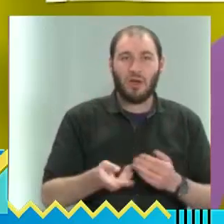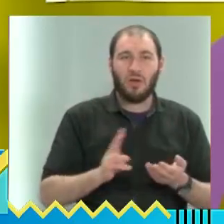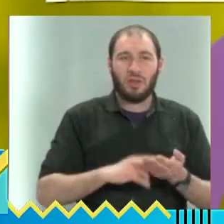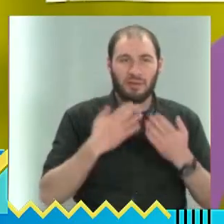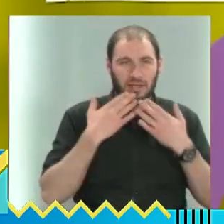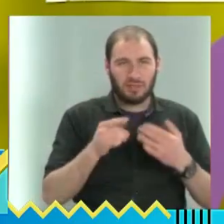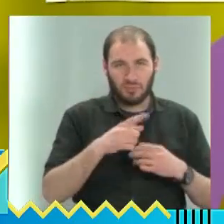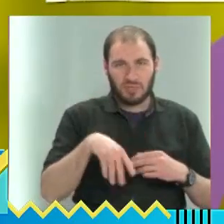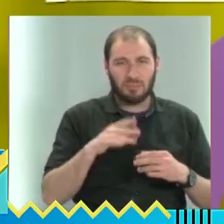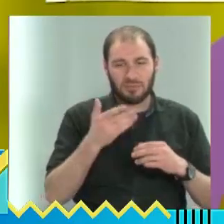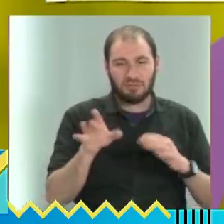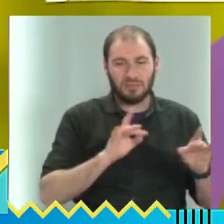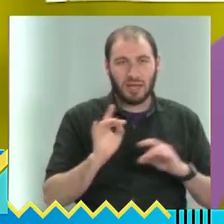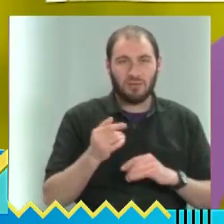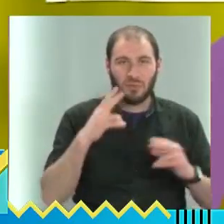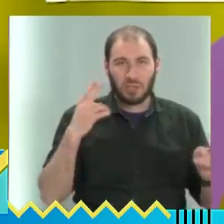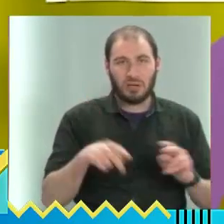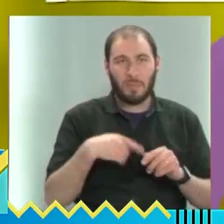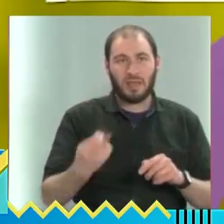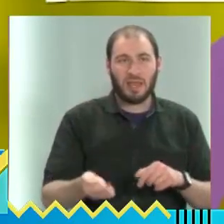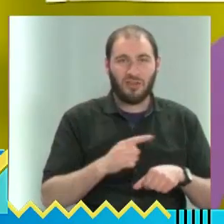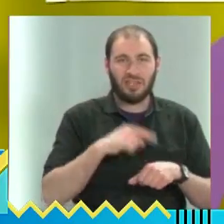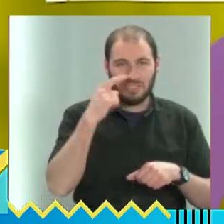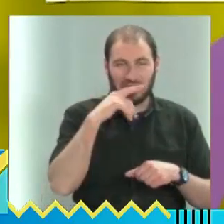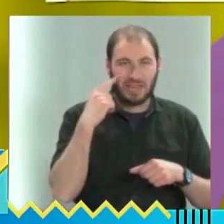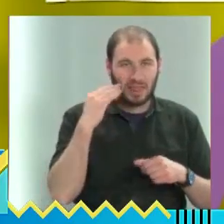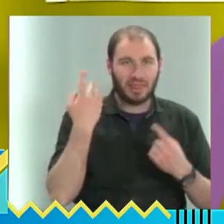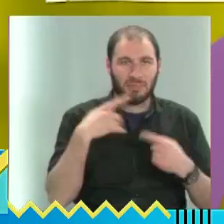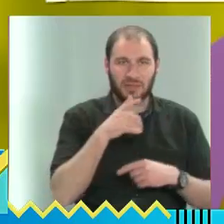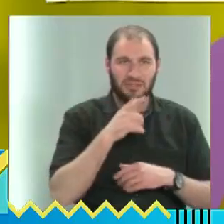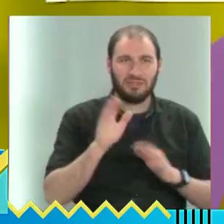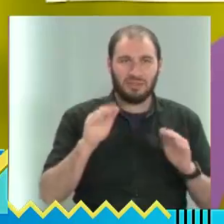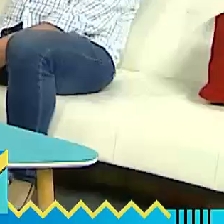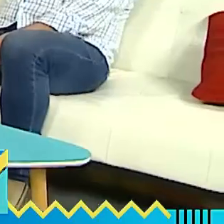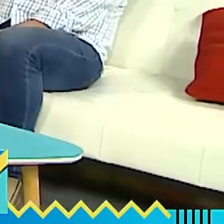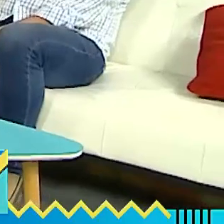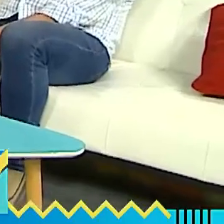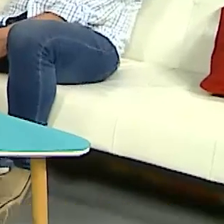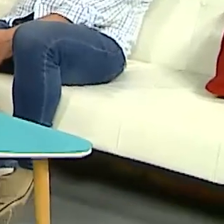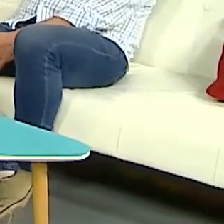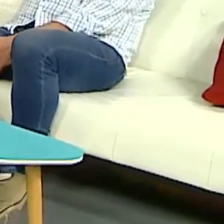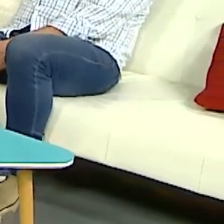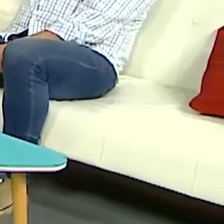Nuevamente gracias a ustedes, a nuestros invitados y nos encontramos mañana a las 19 horas en un nuevo Distintos Parecidos.